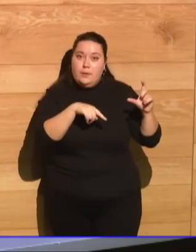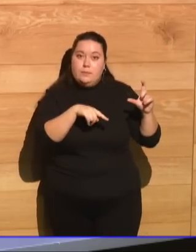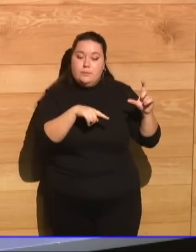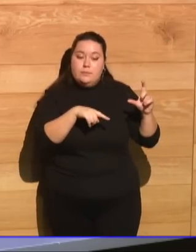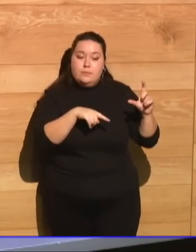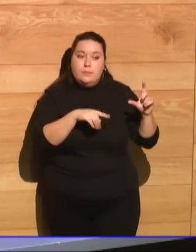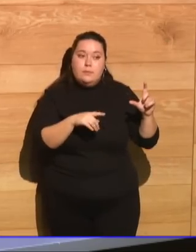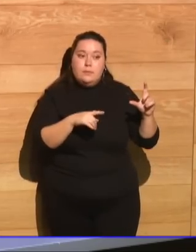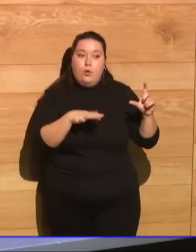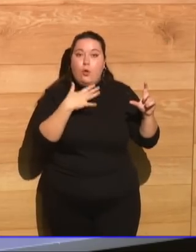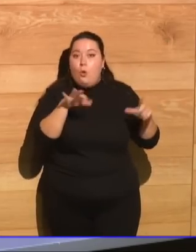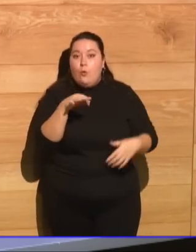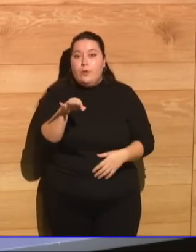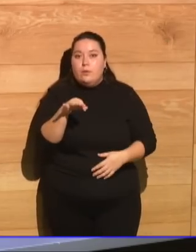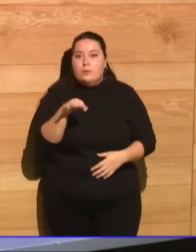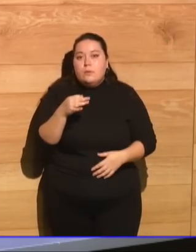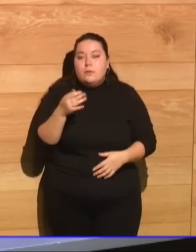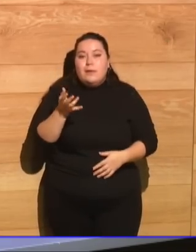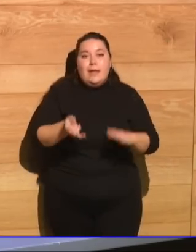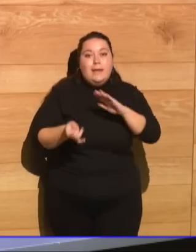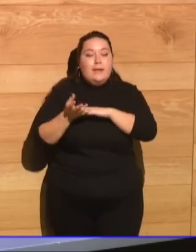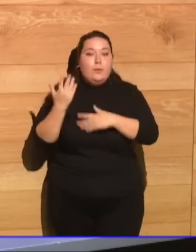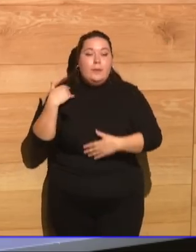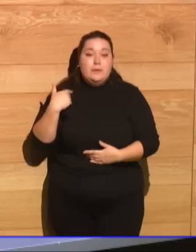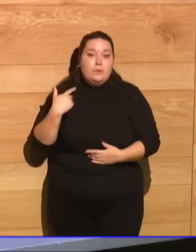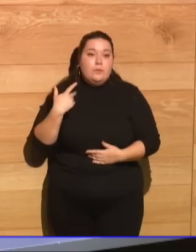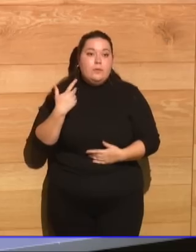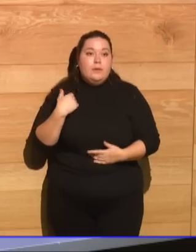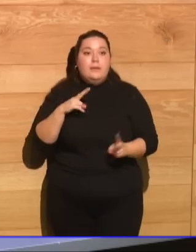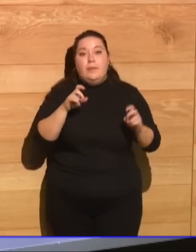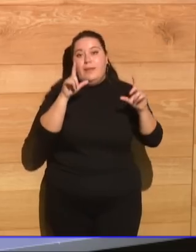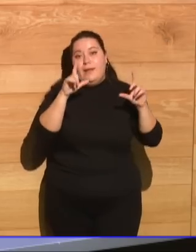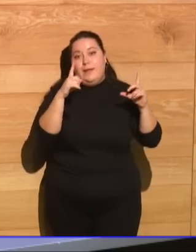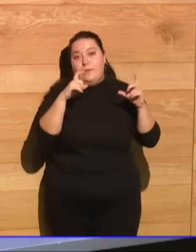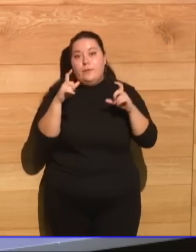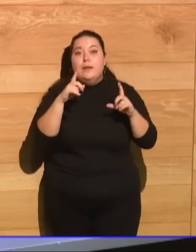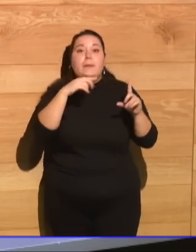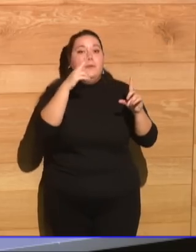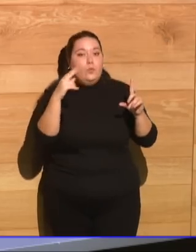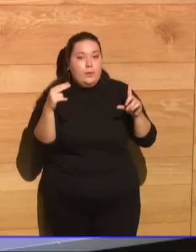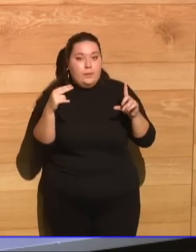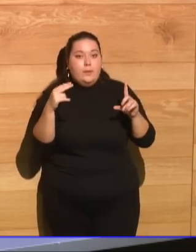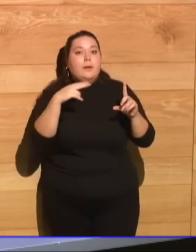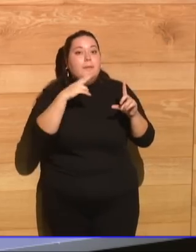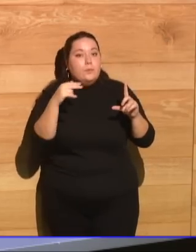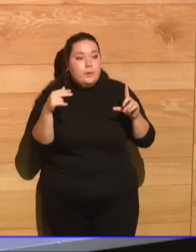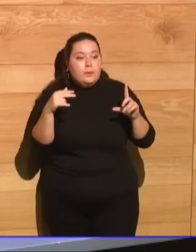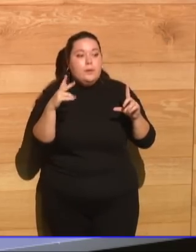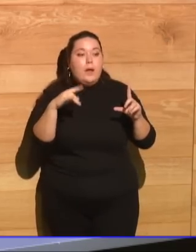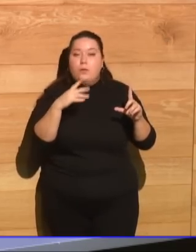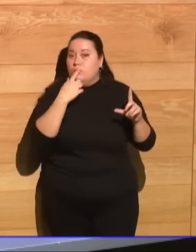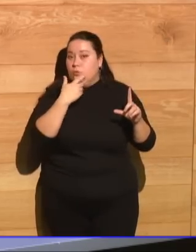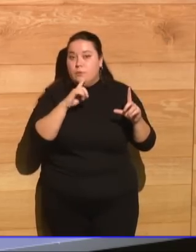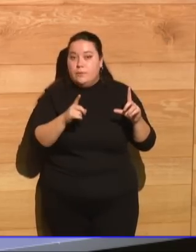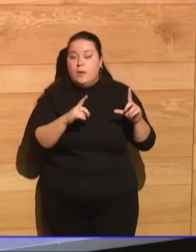único solaz creativo pasado cierto momento fue el de la fotografía. Y la pintura. El de la pintura, fíjate, lo desconocía.